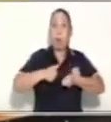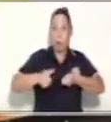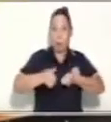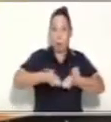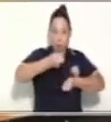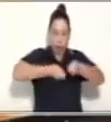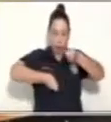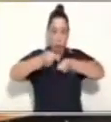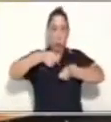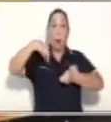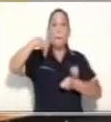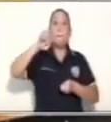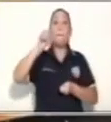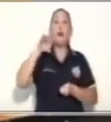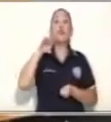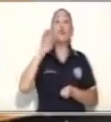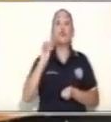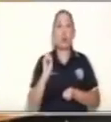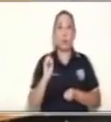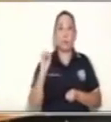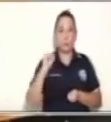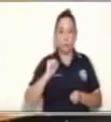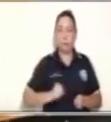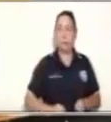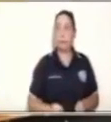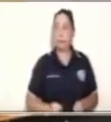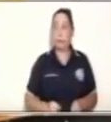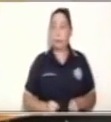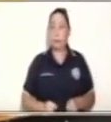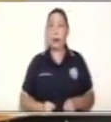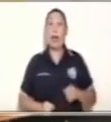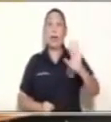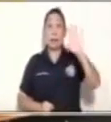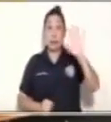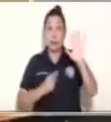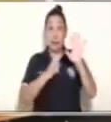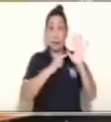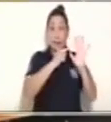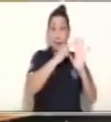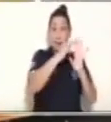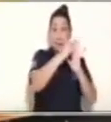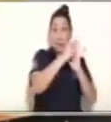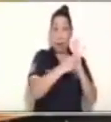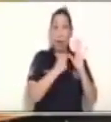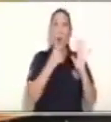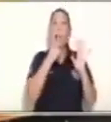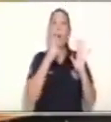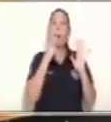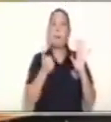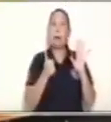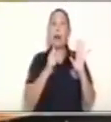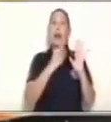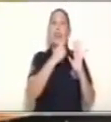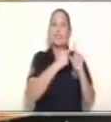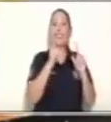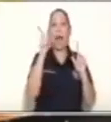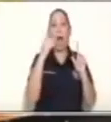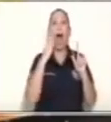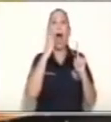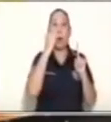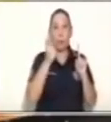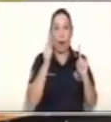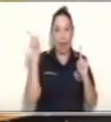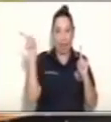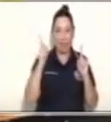agua. Entonces, estaban las 5 hermanas. Vamos a colocar a las